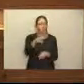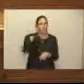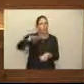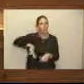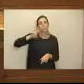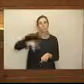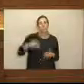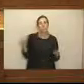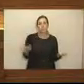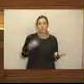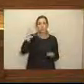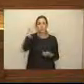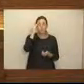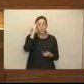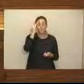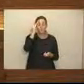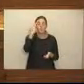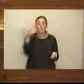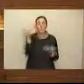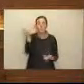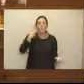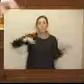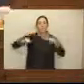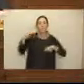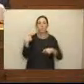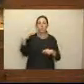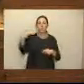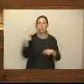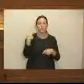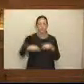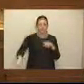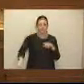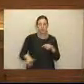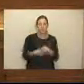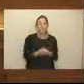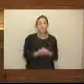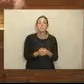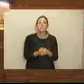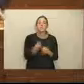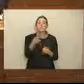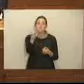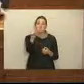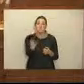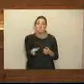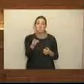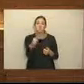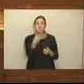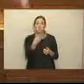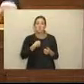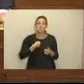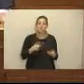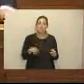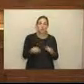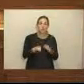Entonces, creo que en este sentido tenemos comportamientos bastante distintos. Me ha tachado de que le he sometido a un